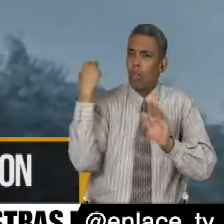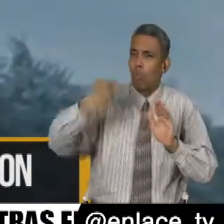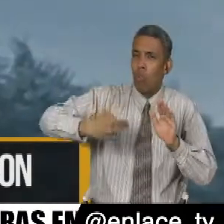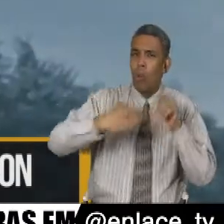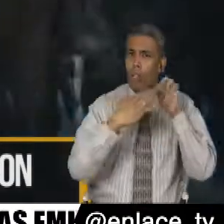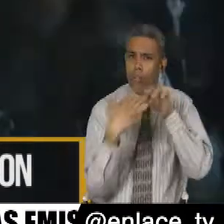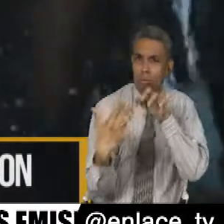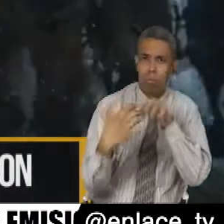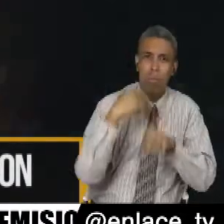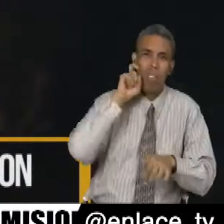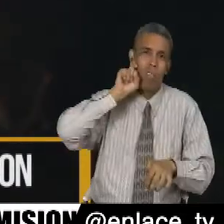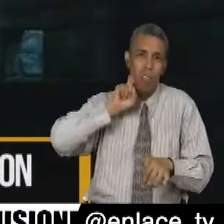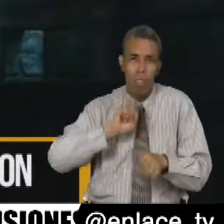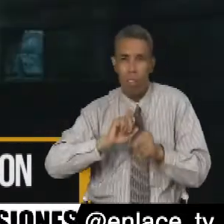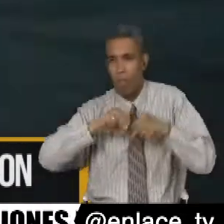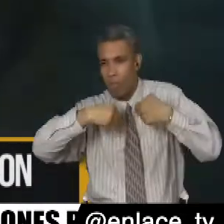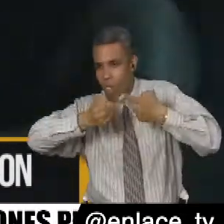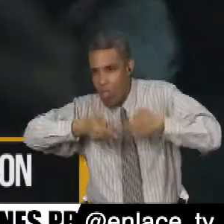crueldad